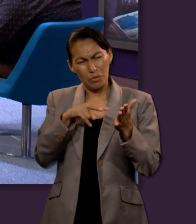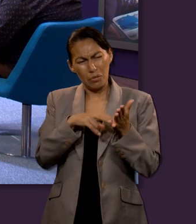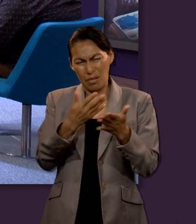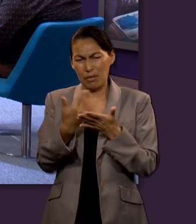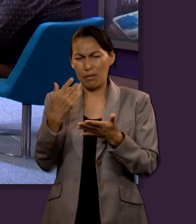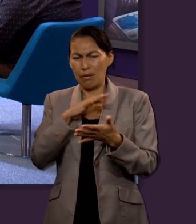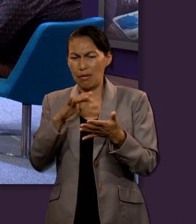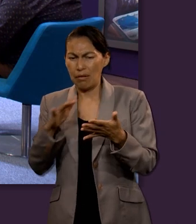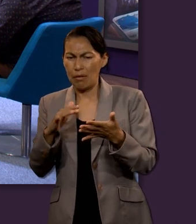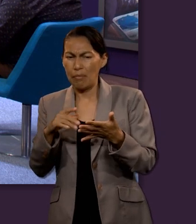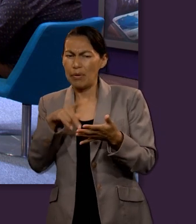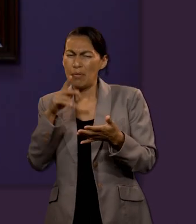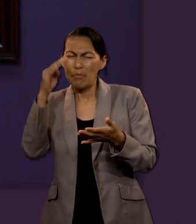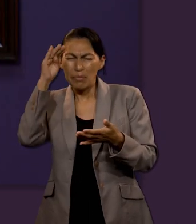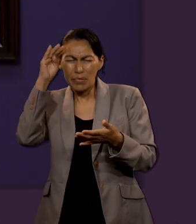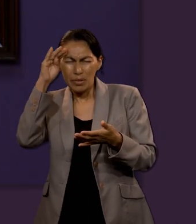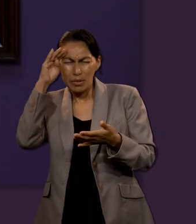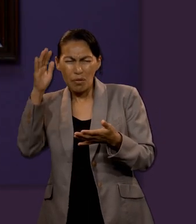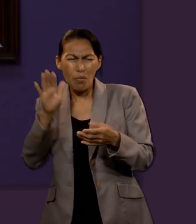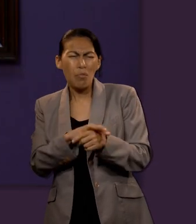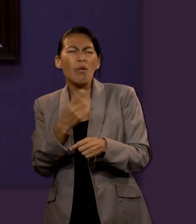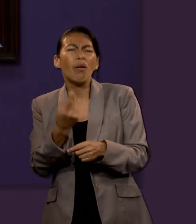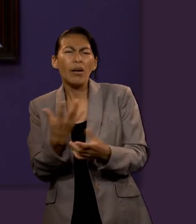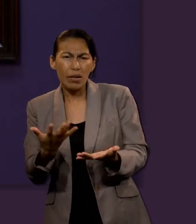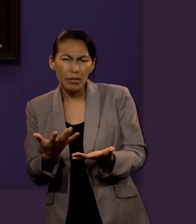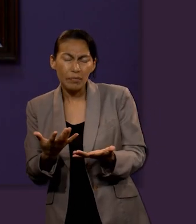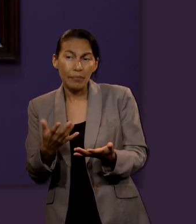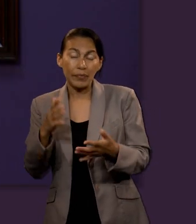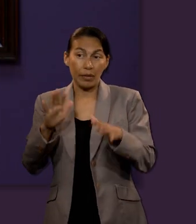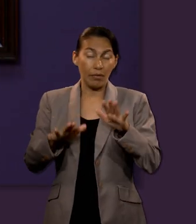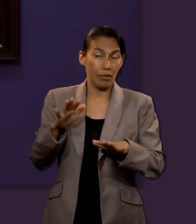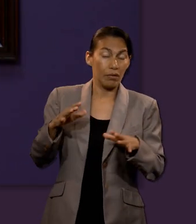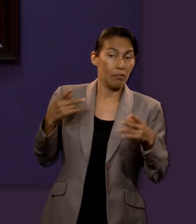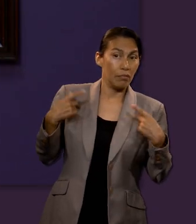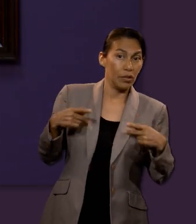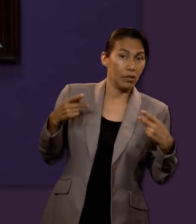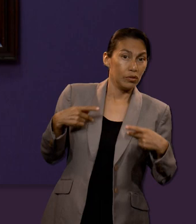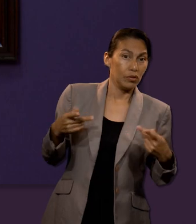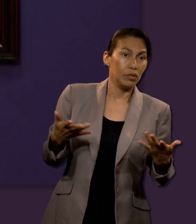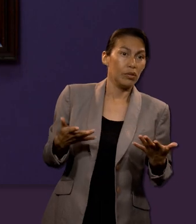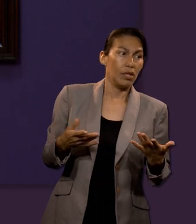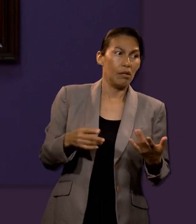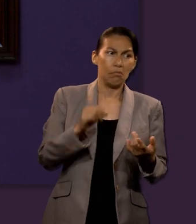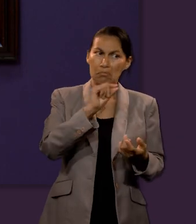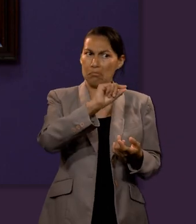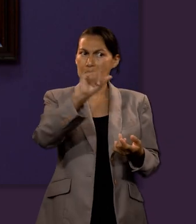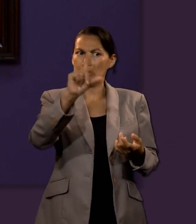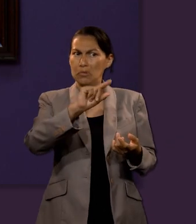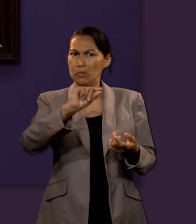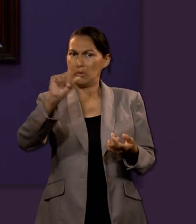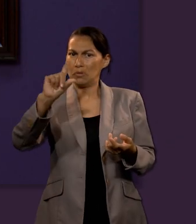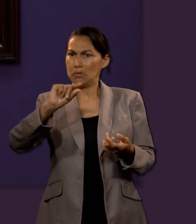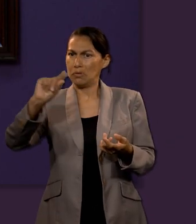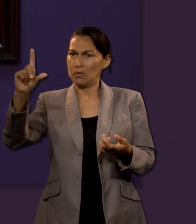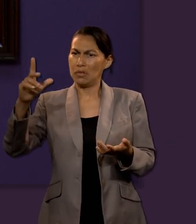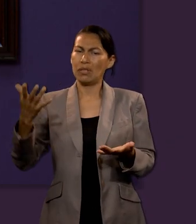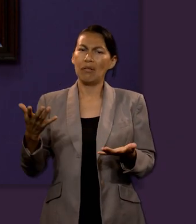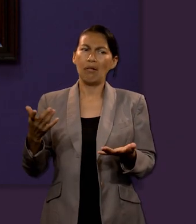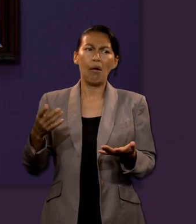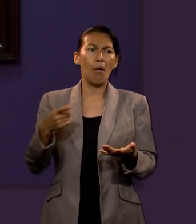nos irritar y amos creo que algunas veces no sé si les ha pasado vemos que algunas personas tienen un